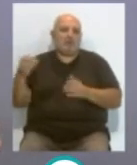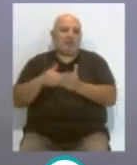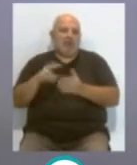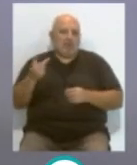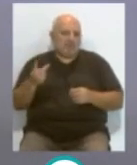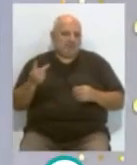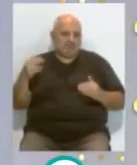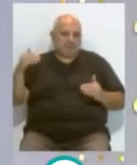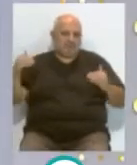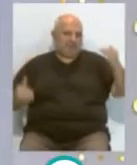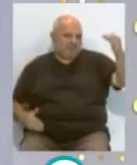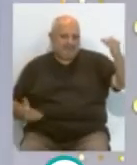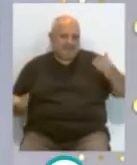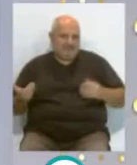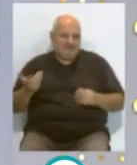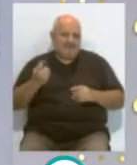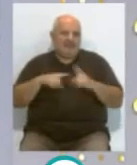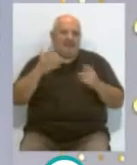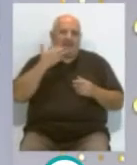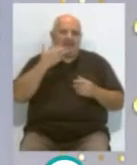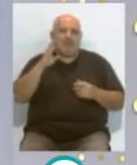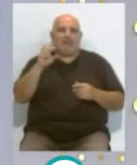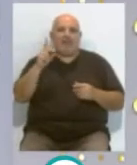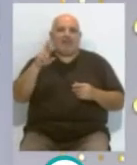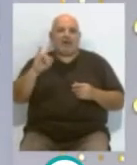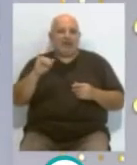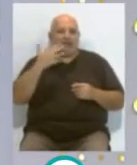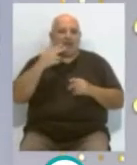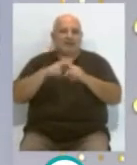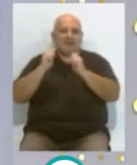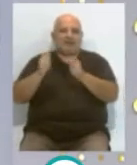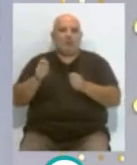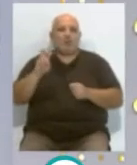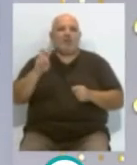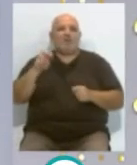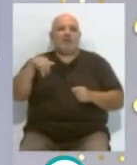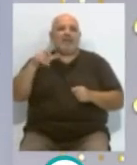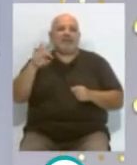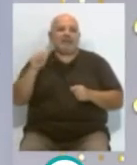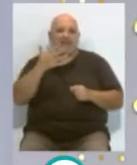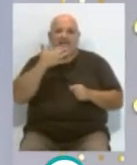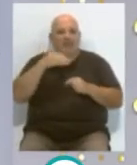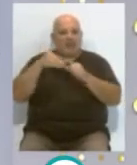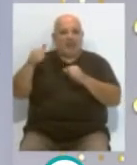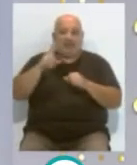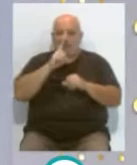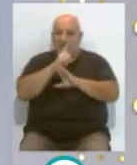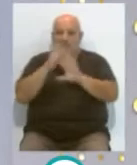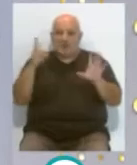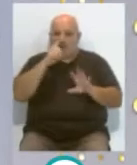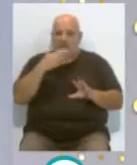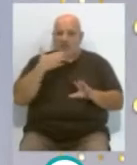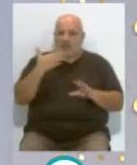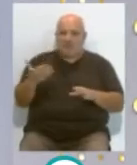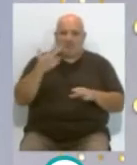euros. Sí, no, tenemos el claro ejemplo, por ejemplo, de Pedri, ¿no? Ya lo están etiquetando como el nuevo Iniesta, ¿no? Pues eso, con un chaval con 18 años, pues una mochila